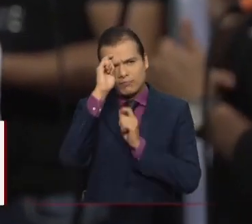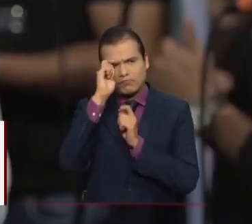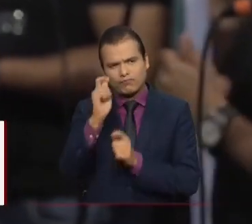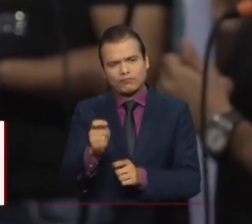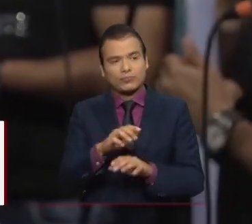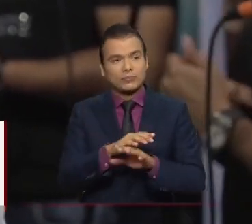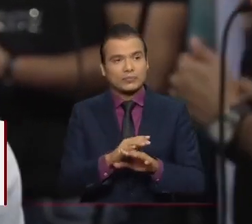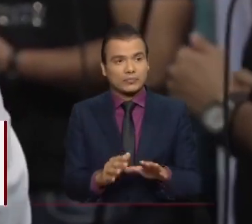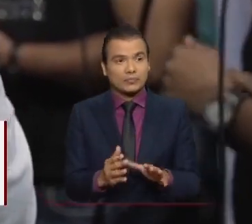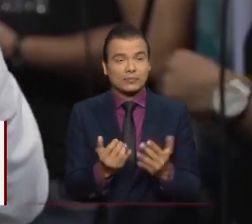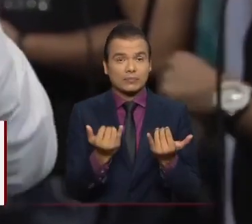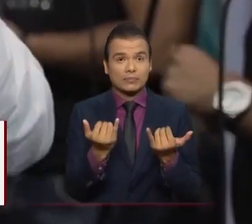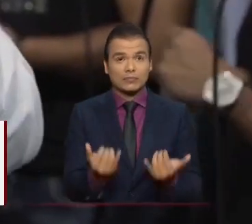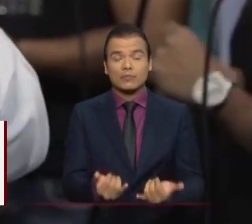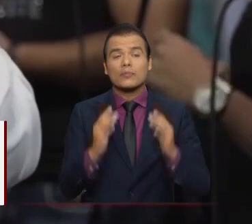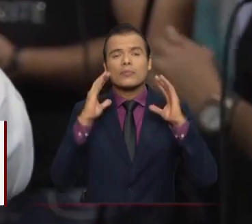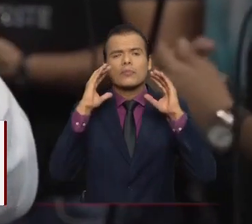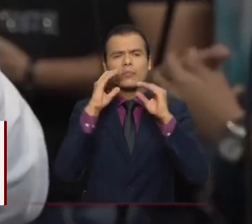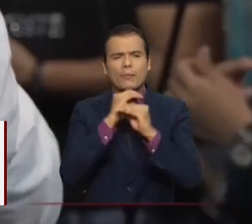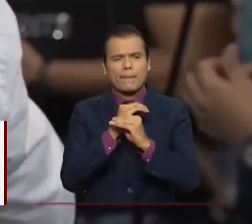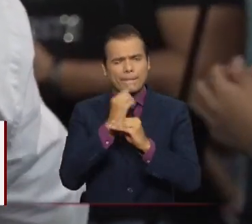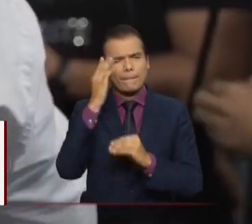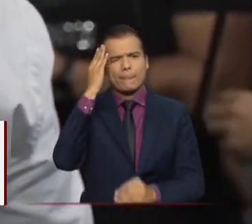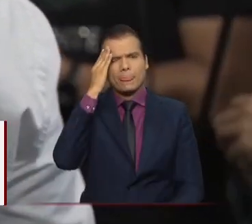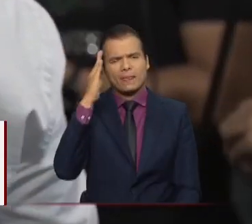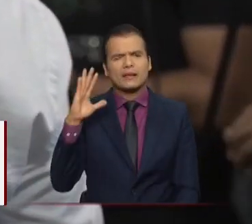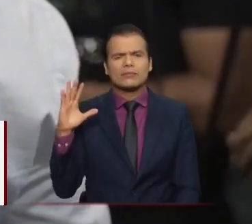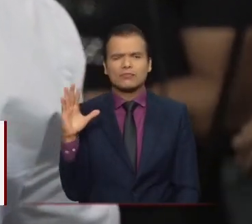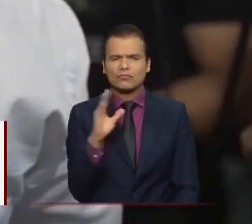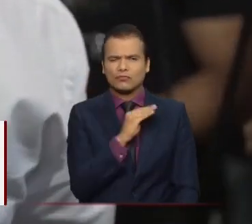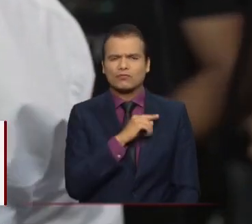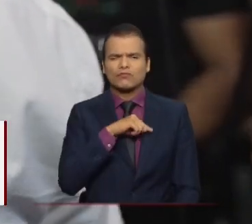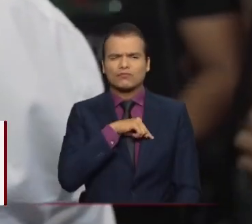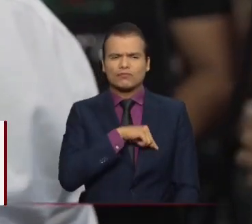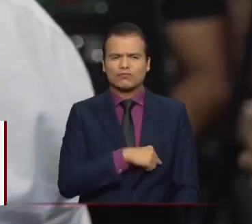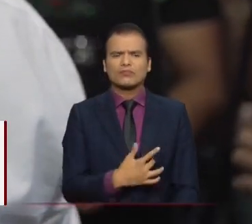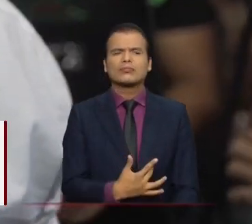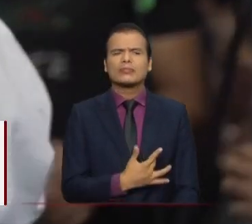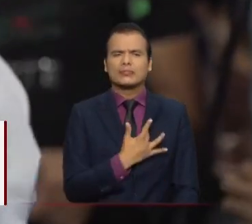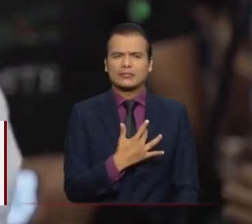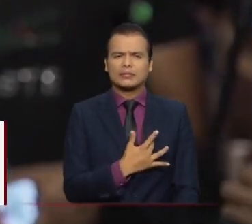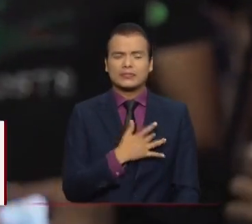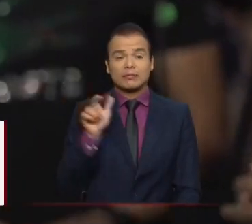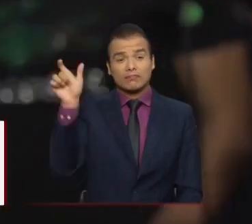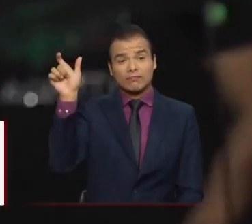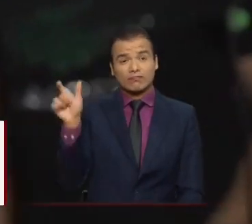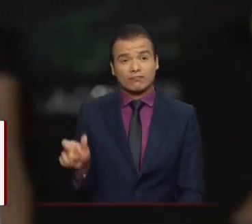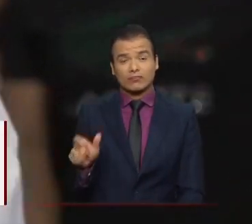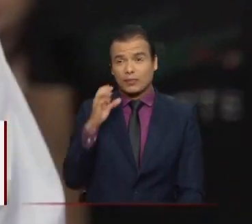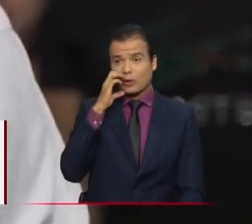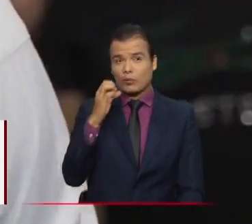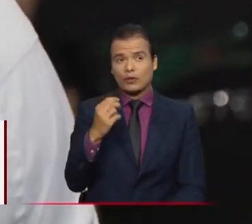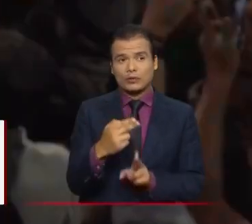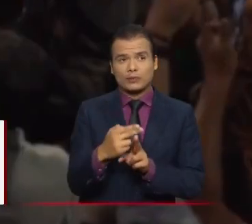queremos dejar pasar un sentimiento que tenemos todos la música del maestro